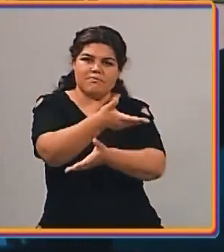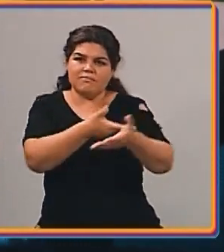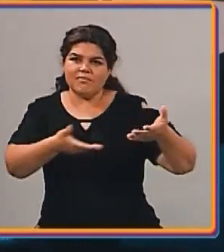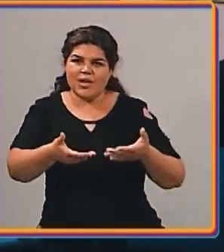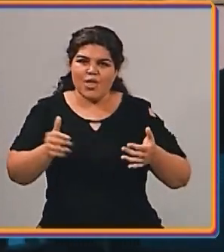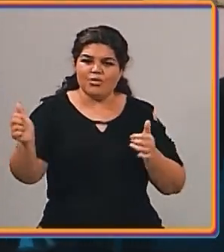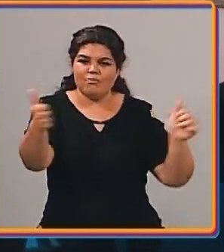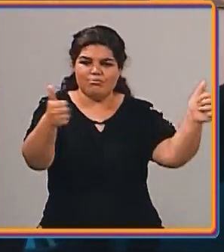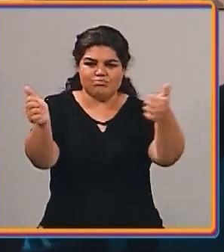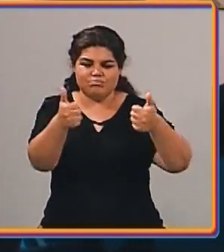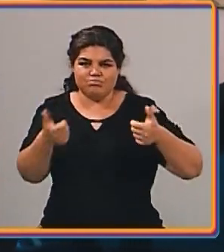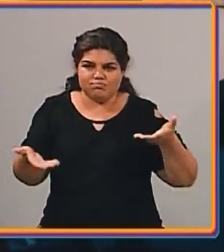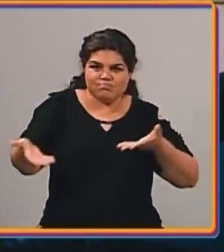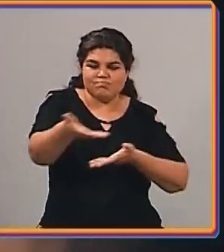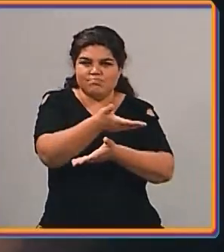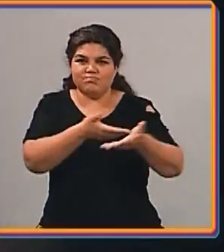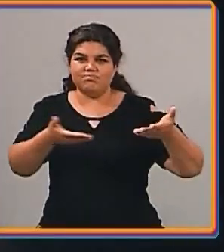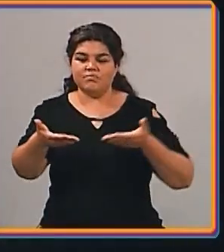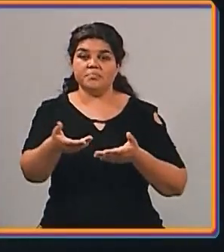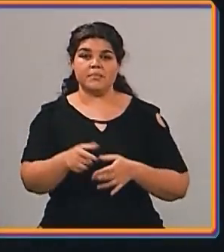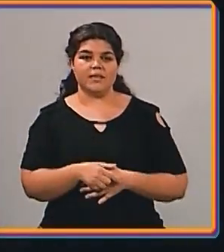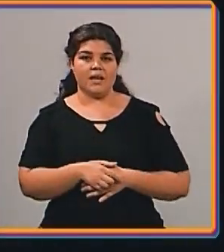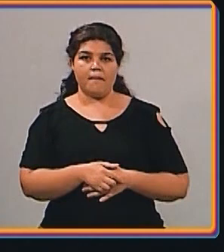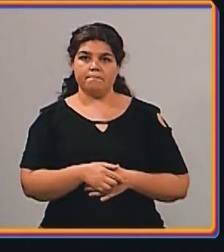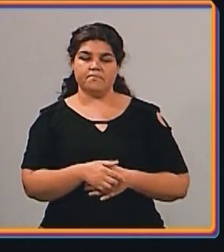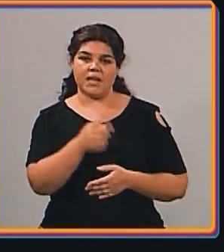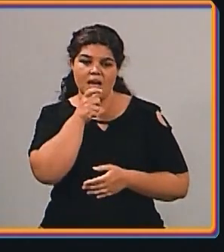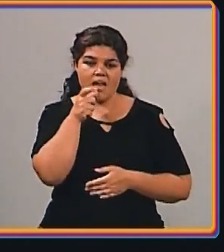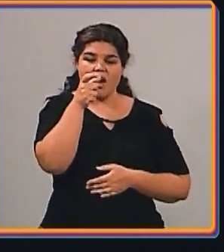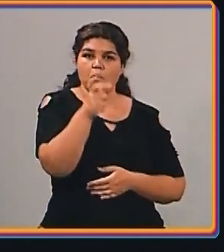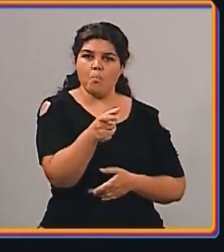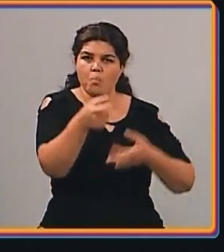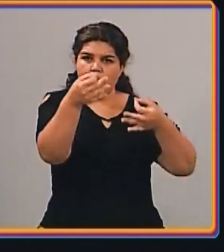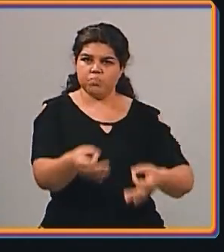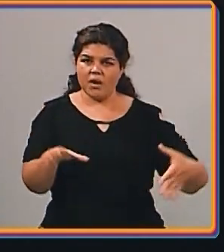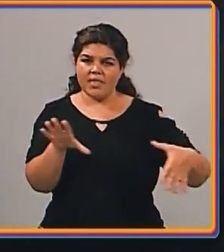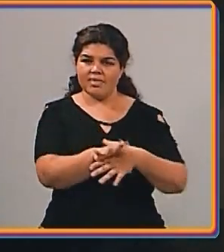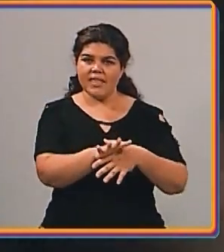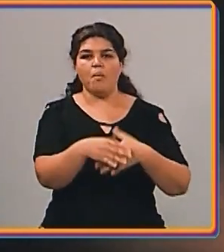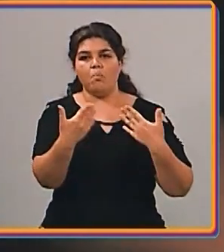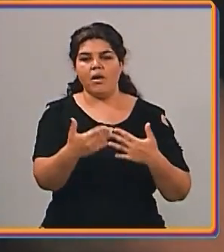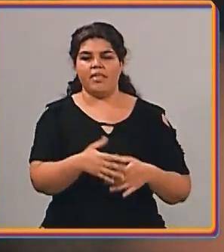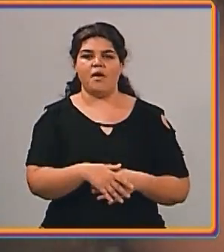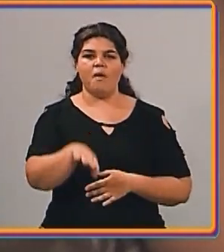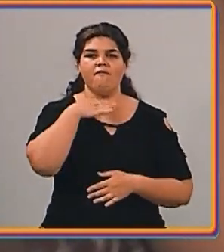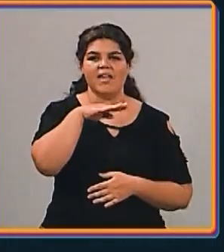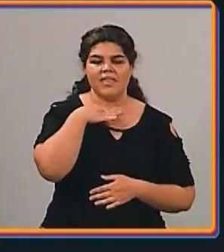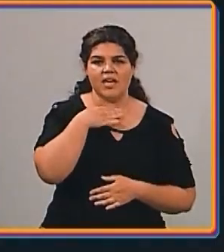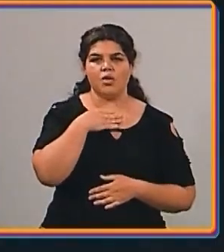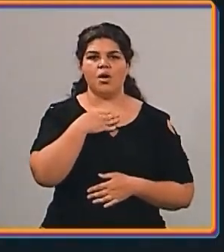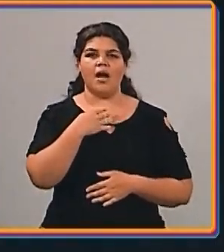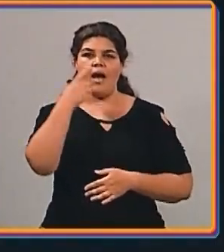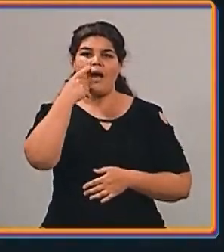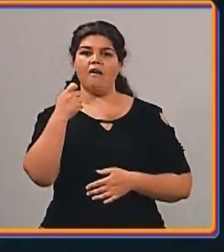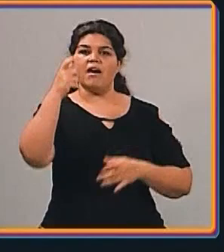Poner acertadamente sobre el mapa nuestras fichas de seguidores, ya sean bandidos, caballeros, monjes o campesinos, será indispensable para